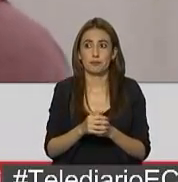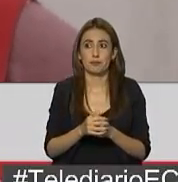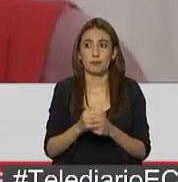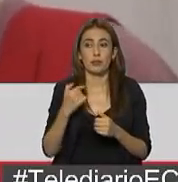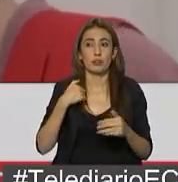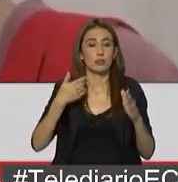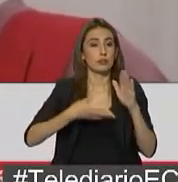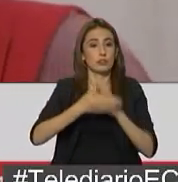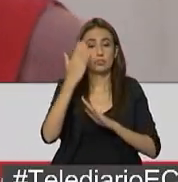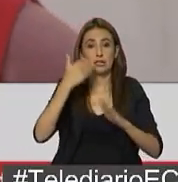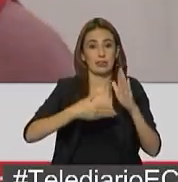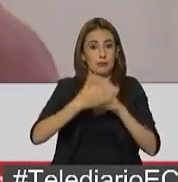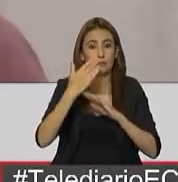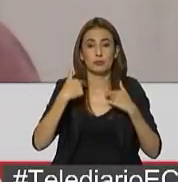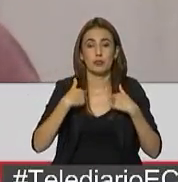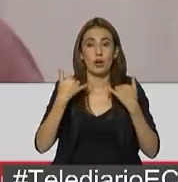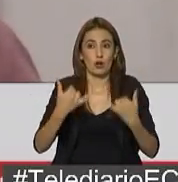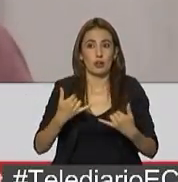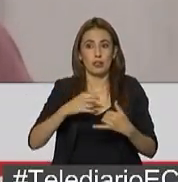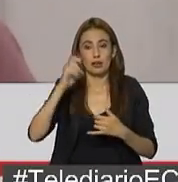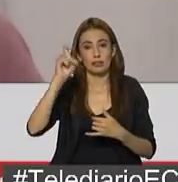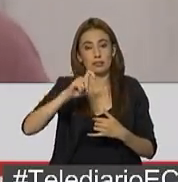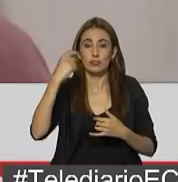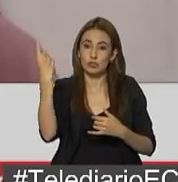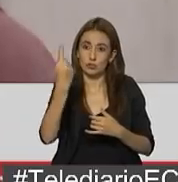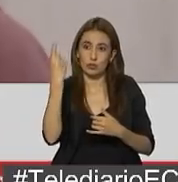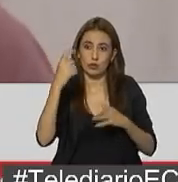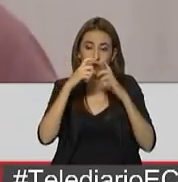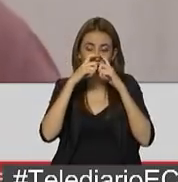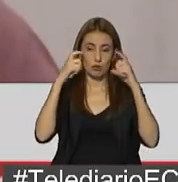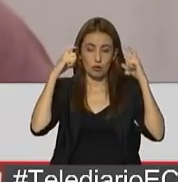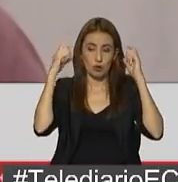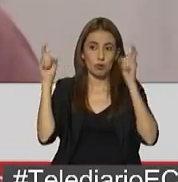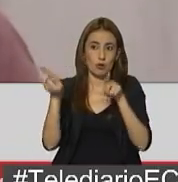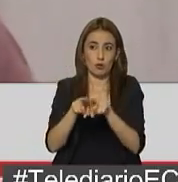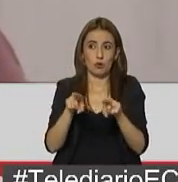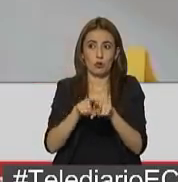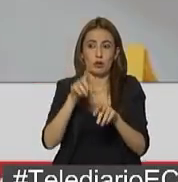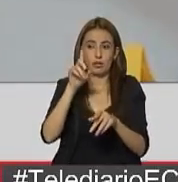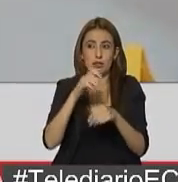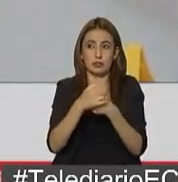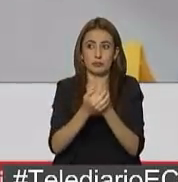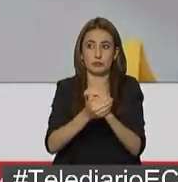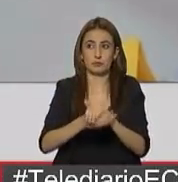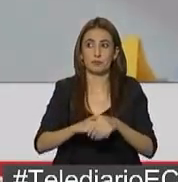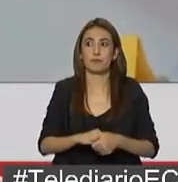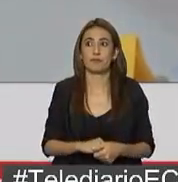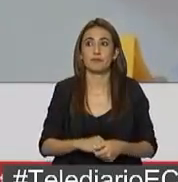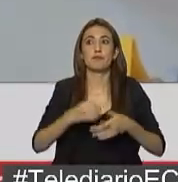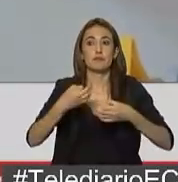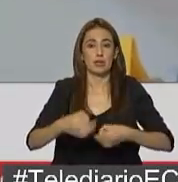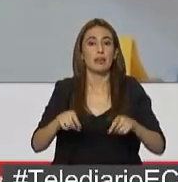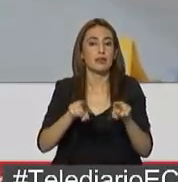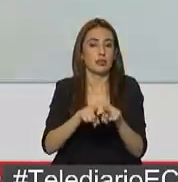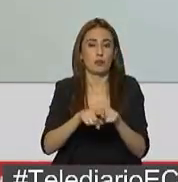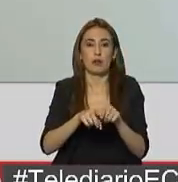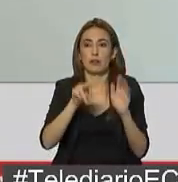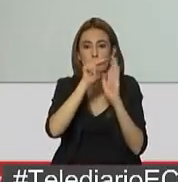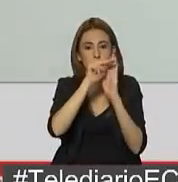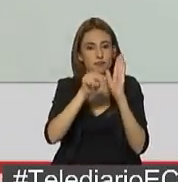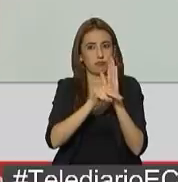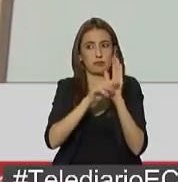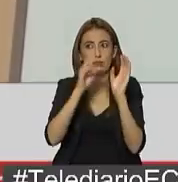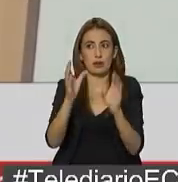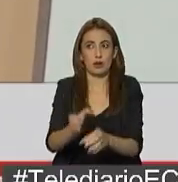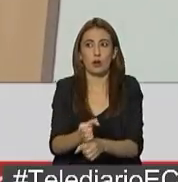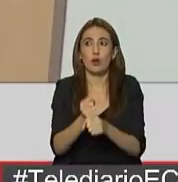salimos, ahorita es necesario, por eso le sacamos con mascarilla, igual traemos el alcohol. se deben cumplir medidas de bioseguridad para